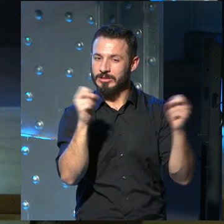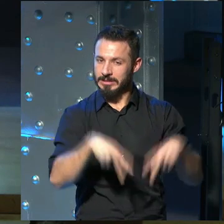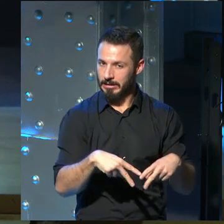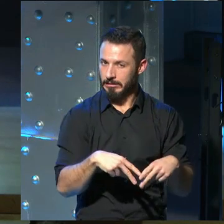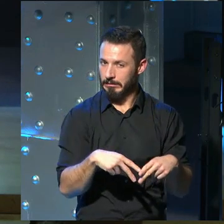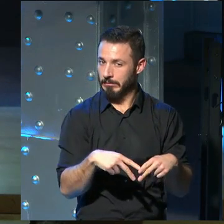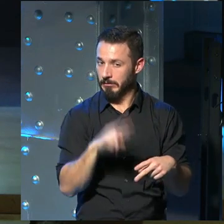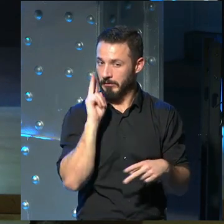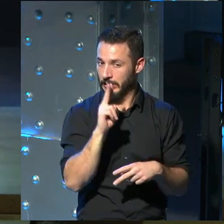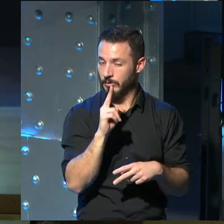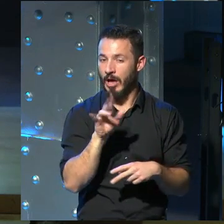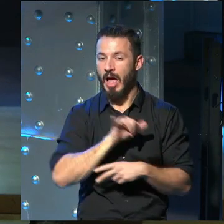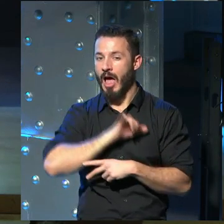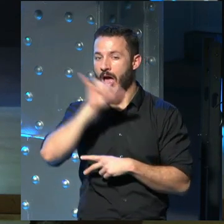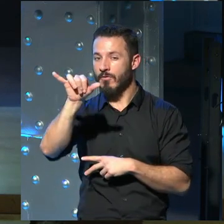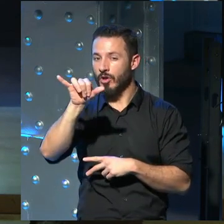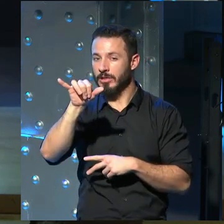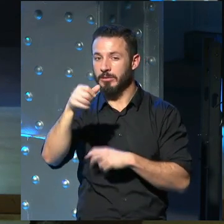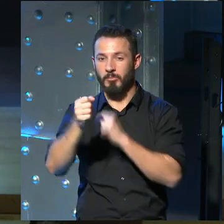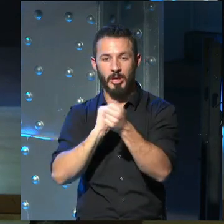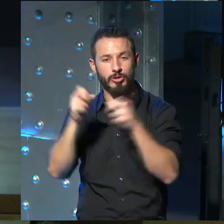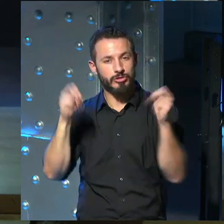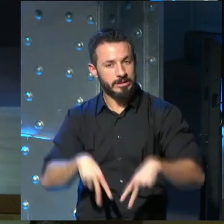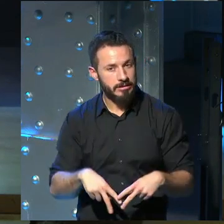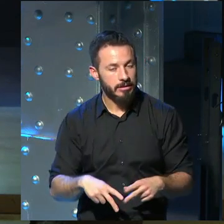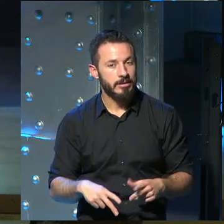están viendo aviones comerciales sin conductor.